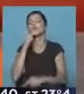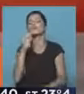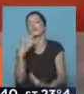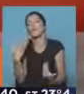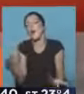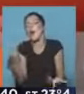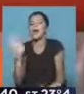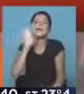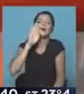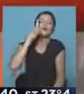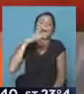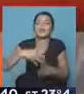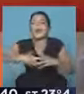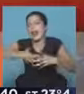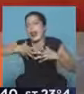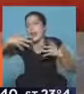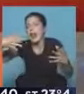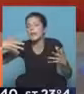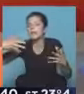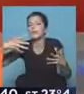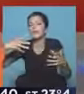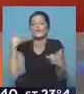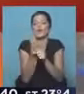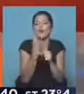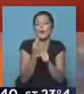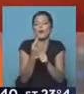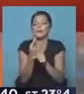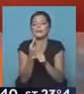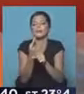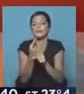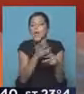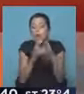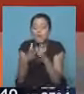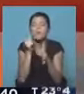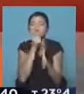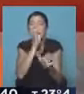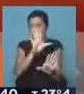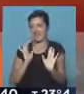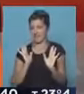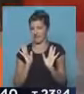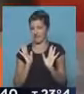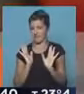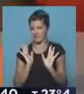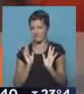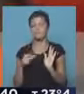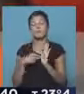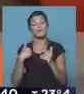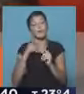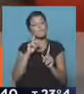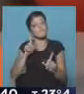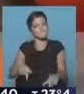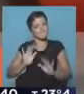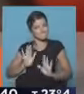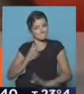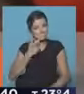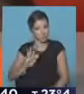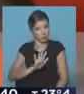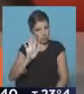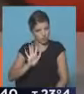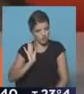eeuu es muy grande para poderse hacer el loco llevar el volante para donde quiera en esta circunstancia no sé si estarán si realmente